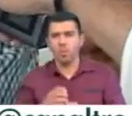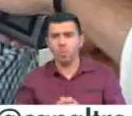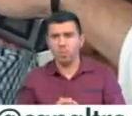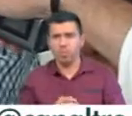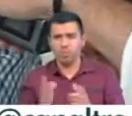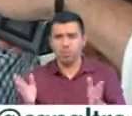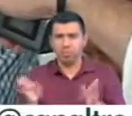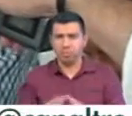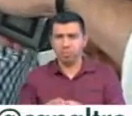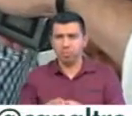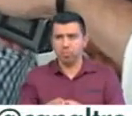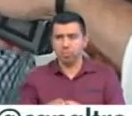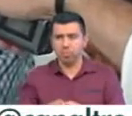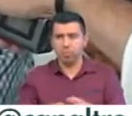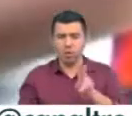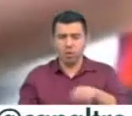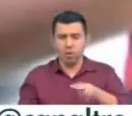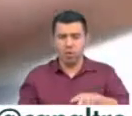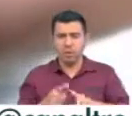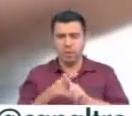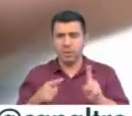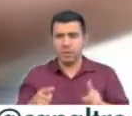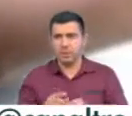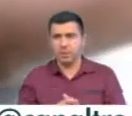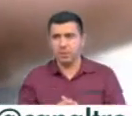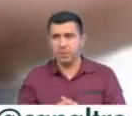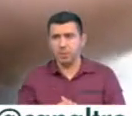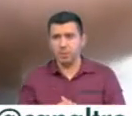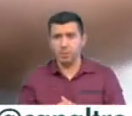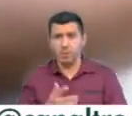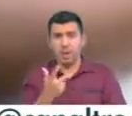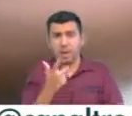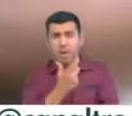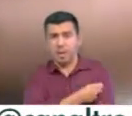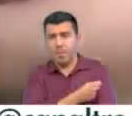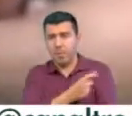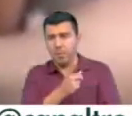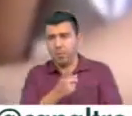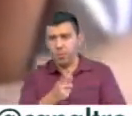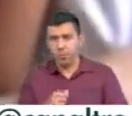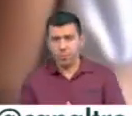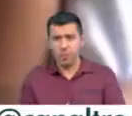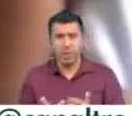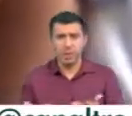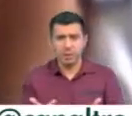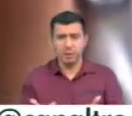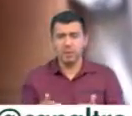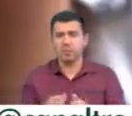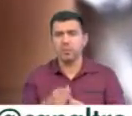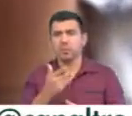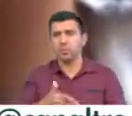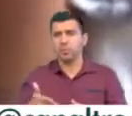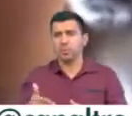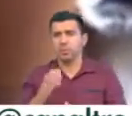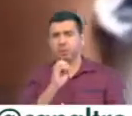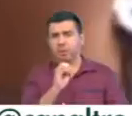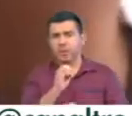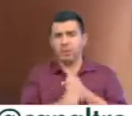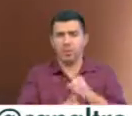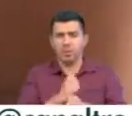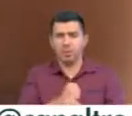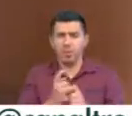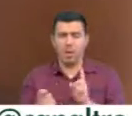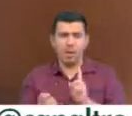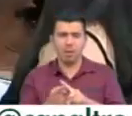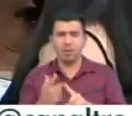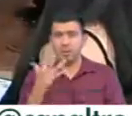de la vacunación es en 2 meses y medio. La aplicación de las vacunas en la población contemplada entre 0 y 5 años de edad es